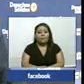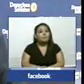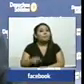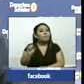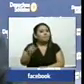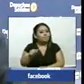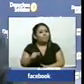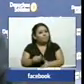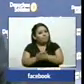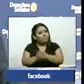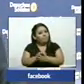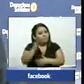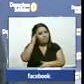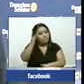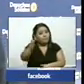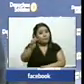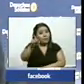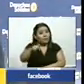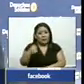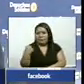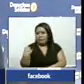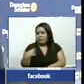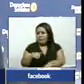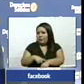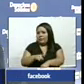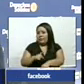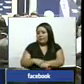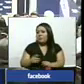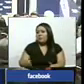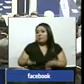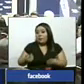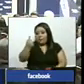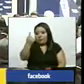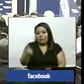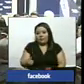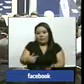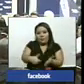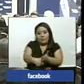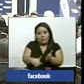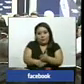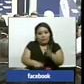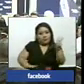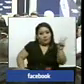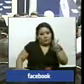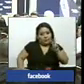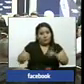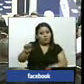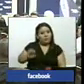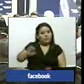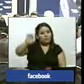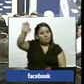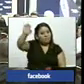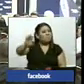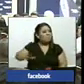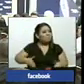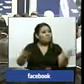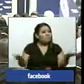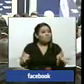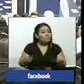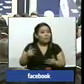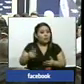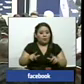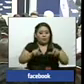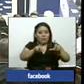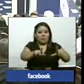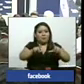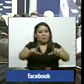Así es, un placer saludarles, y es que hace algunos minutos el alcalde de San Salvador, Ernesto Meizón, ha participado en la